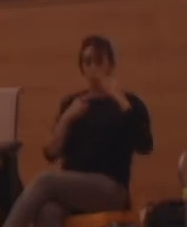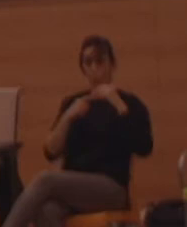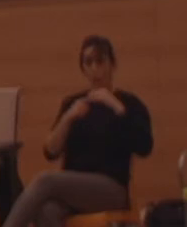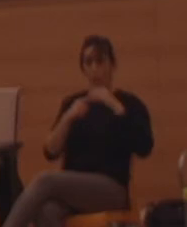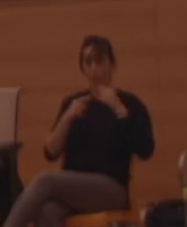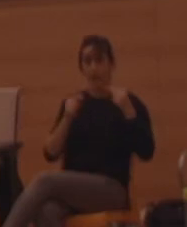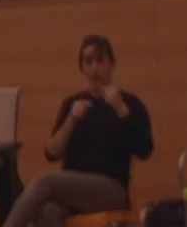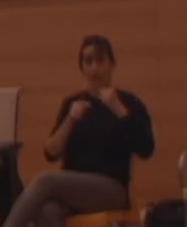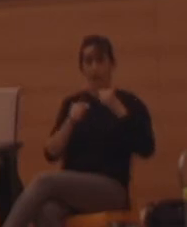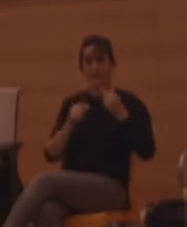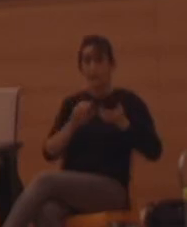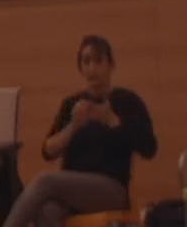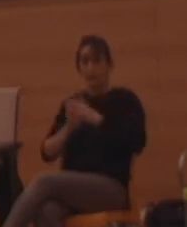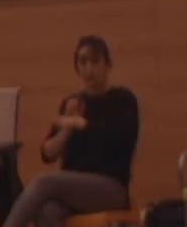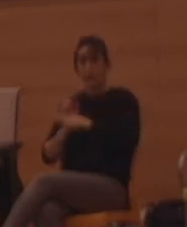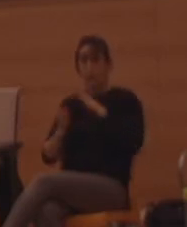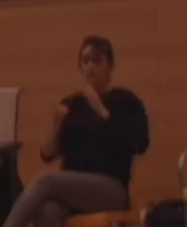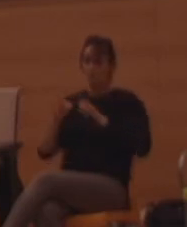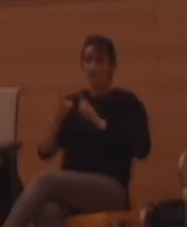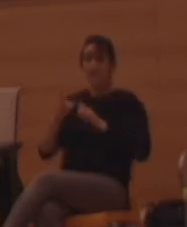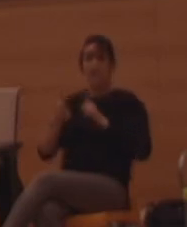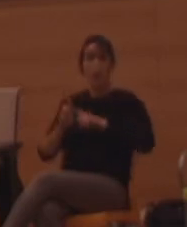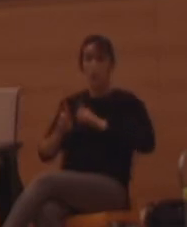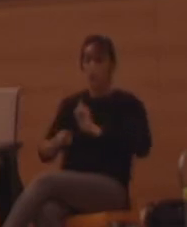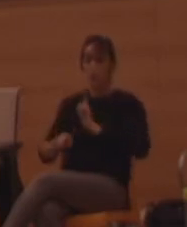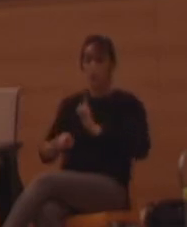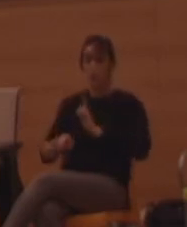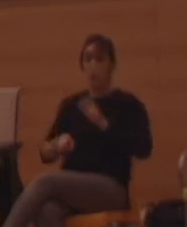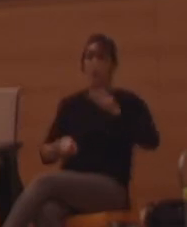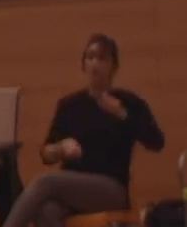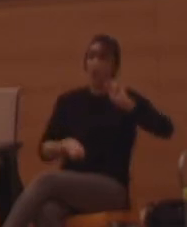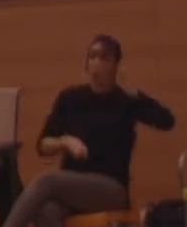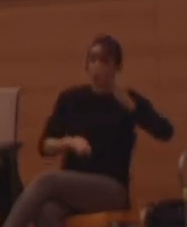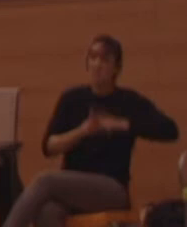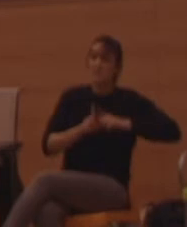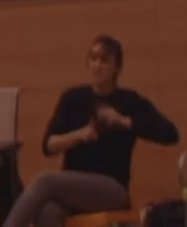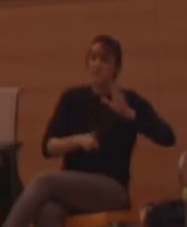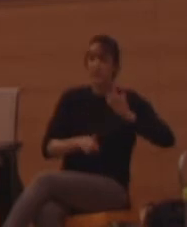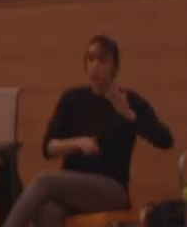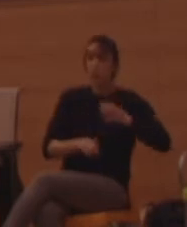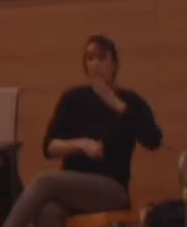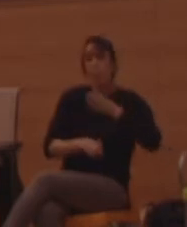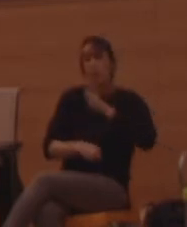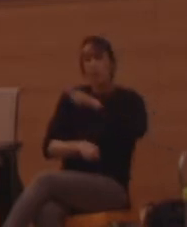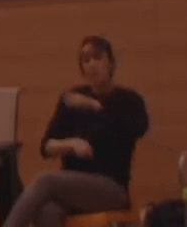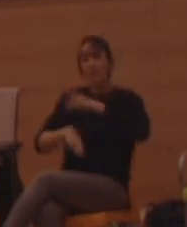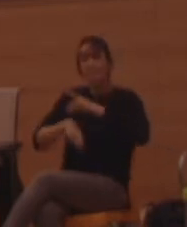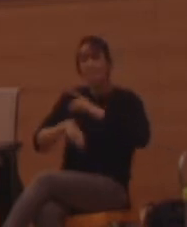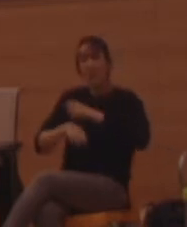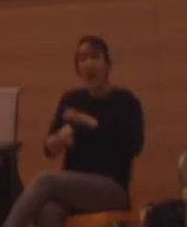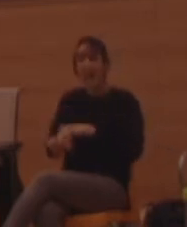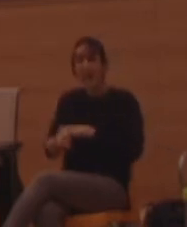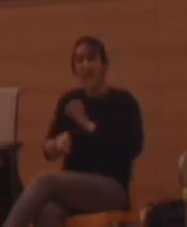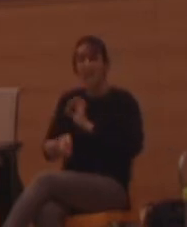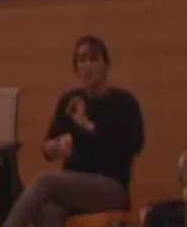negativos, prácticamente está en desuso, aunque hay mucha gente que lo sigue utilizando, más que nada porque suele dar muchas alergias, a veces muchas intolerancias,